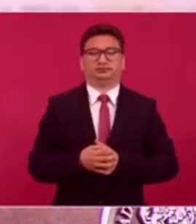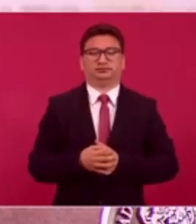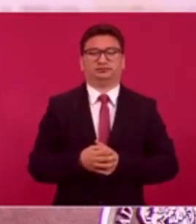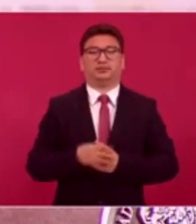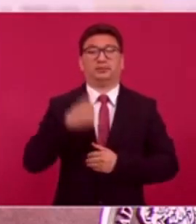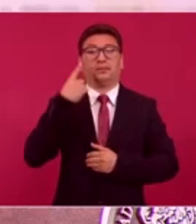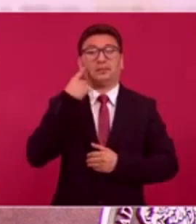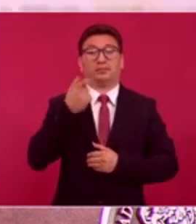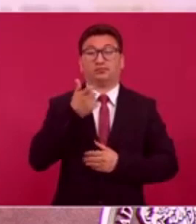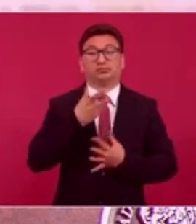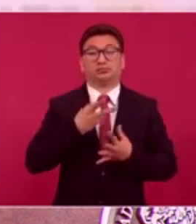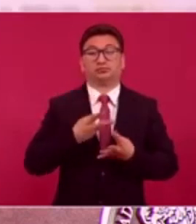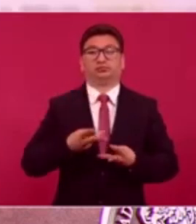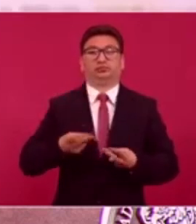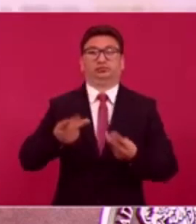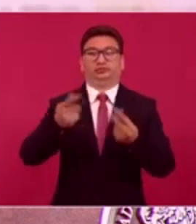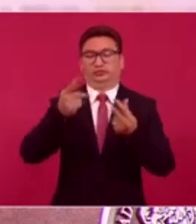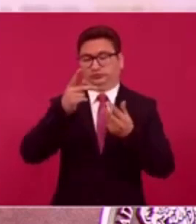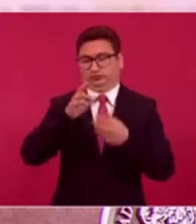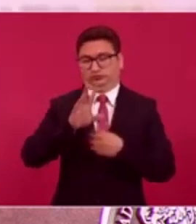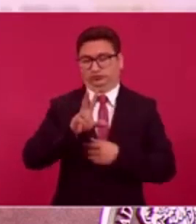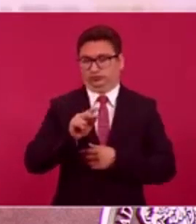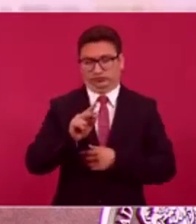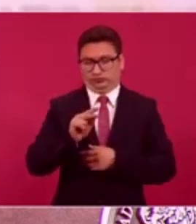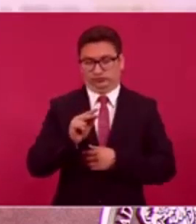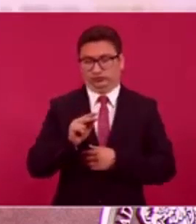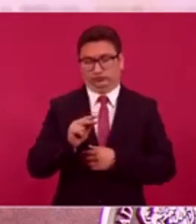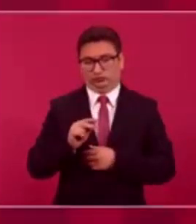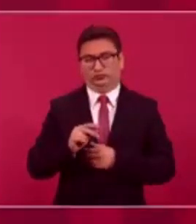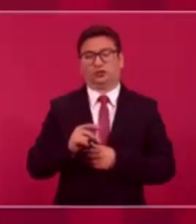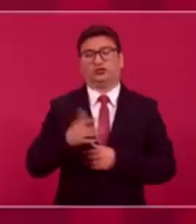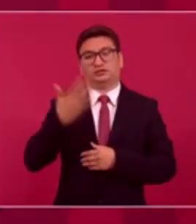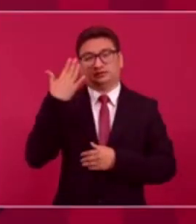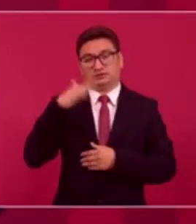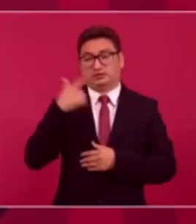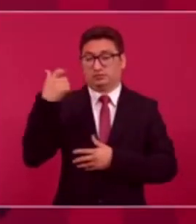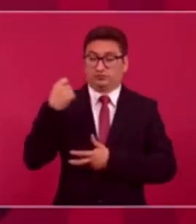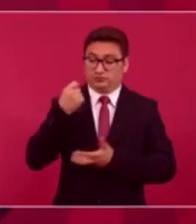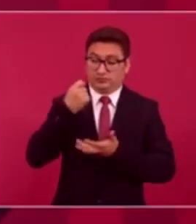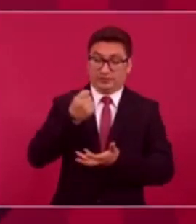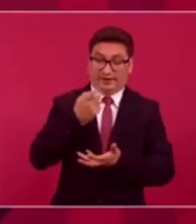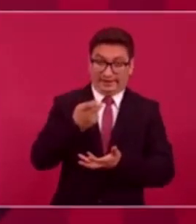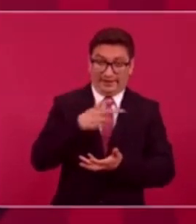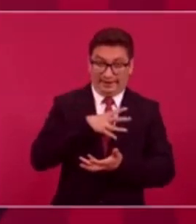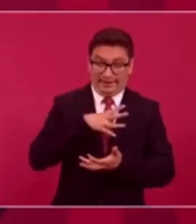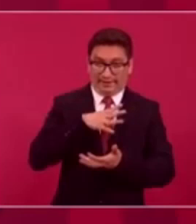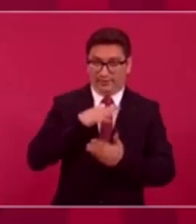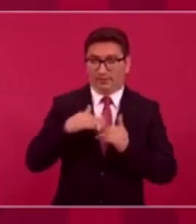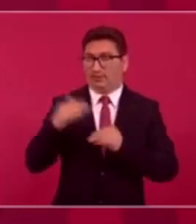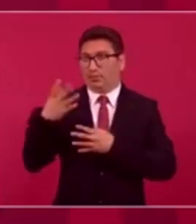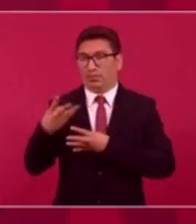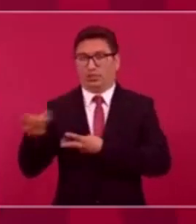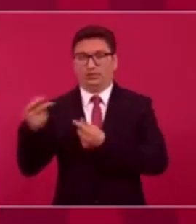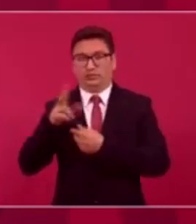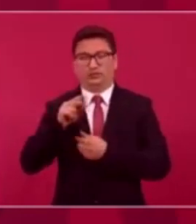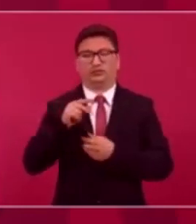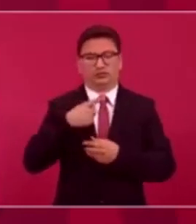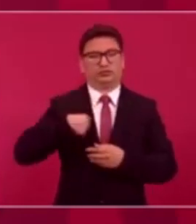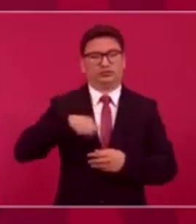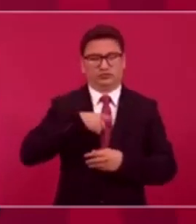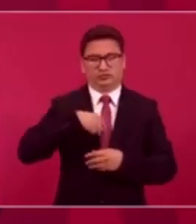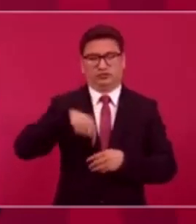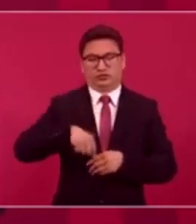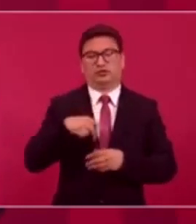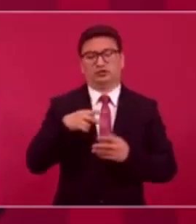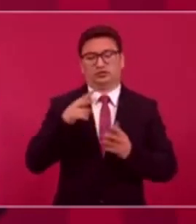no gastar más de lo que tenemos de ingresos, que afortunadamente empezamos muy bien el